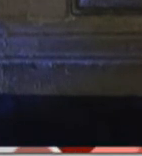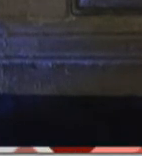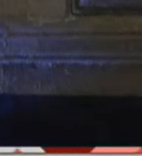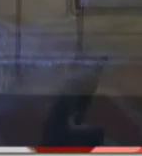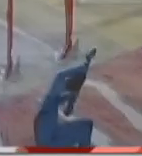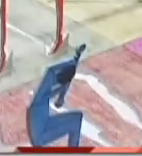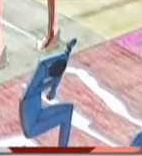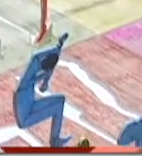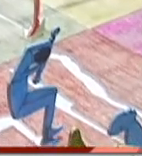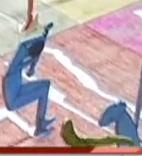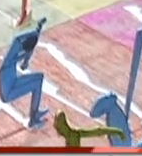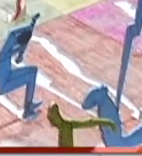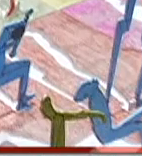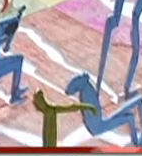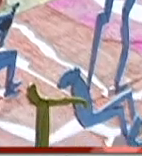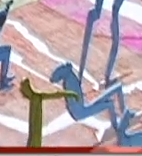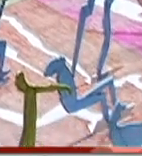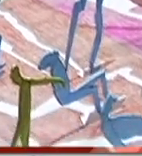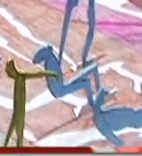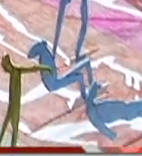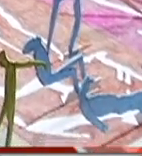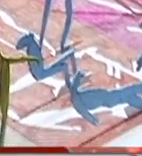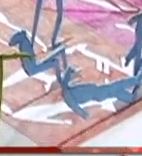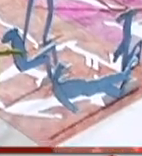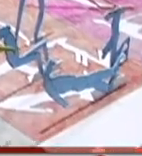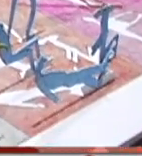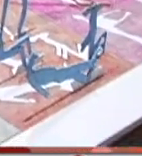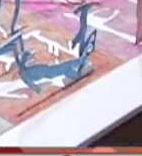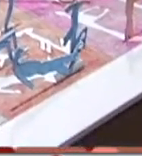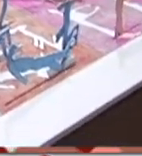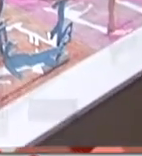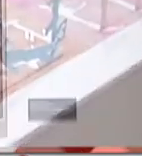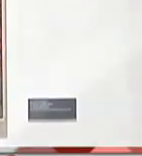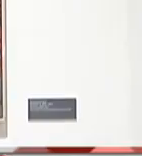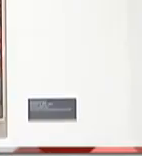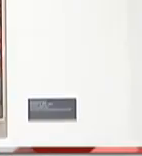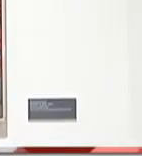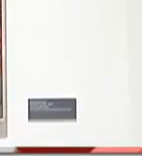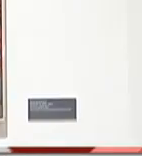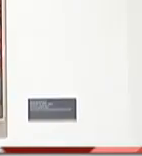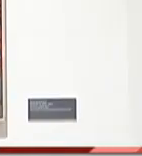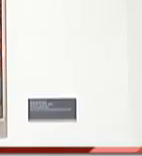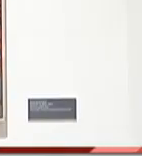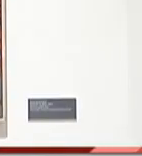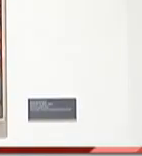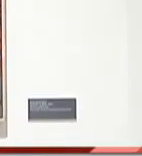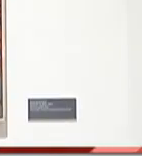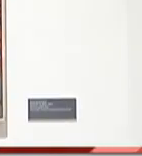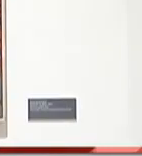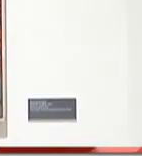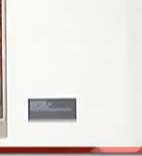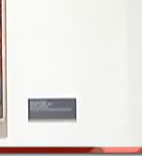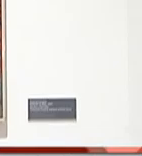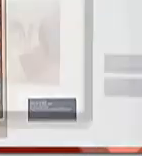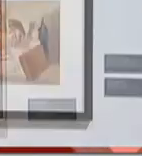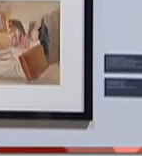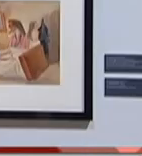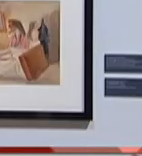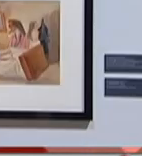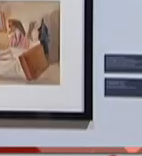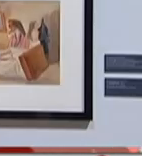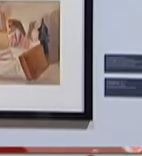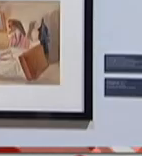inspiración, su devenir en la historia. Vamos a ver desde la primera sala aparecer el águila y la